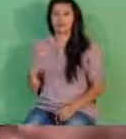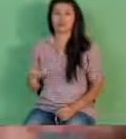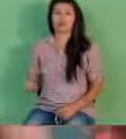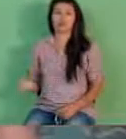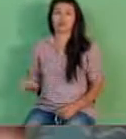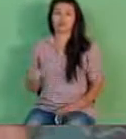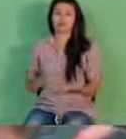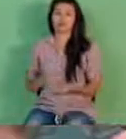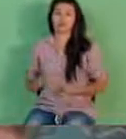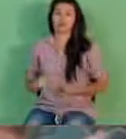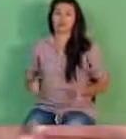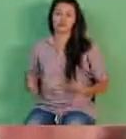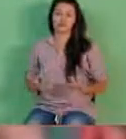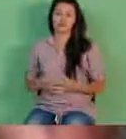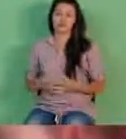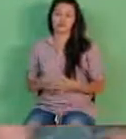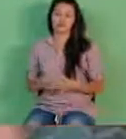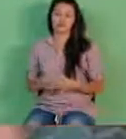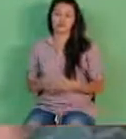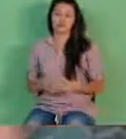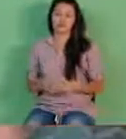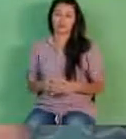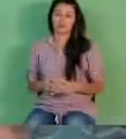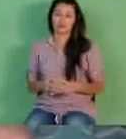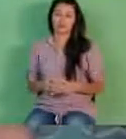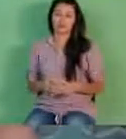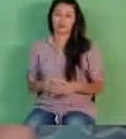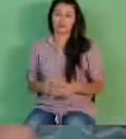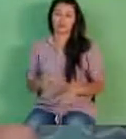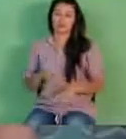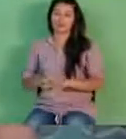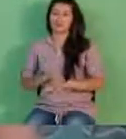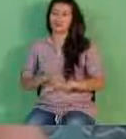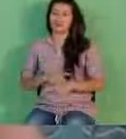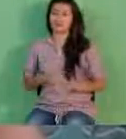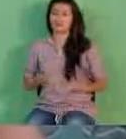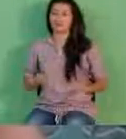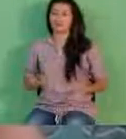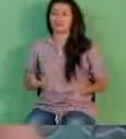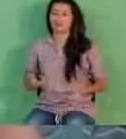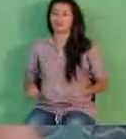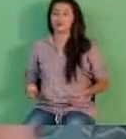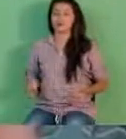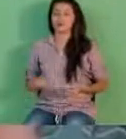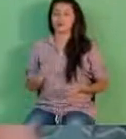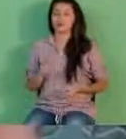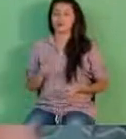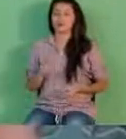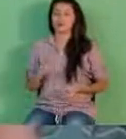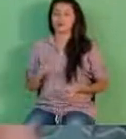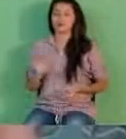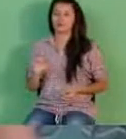hombre pues vinculemos no nos cuesta sino dos horas de nuestro tiempo Eso es lo que nos cuesta y el servicio de salud inmediatamente